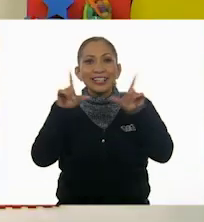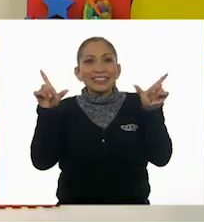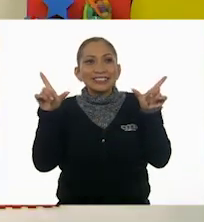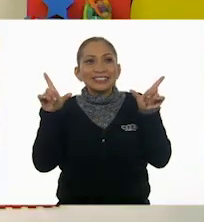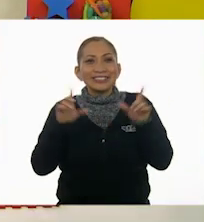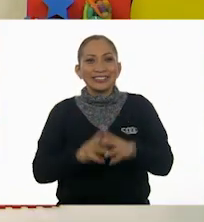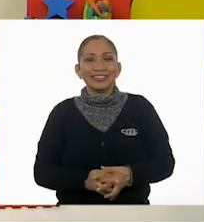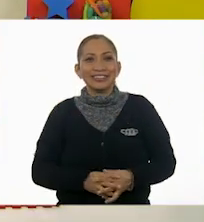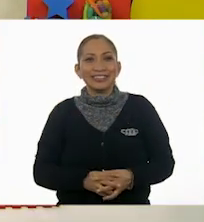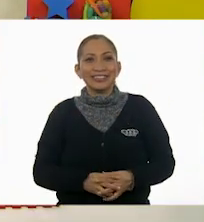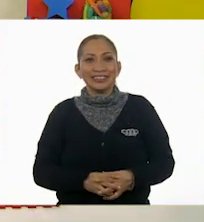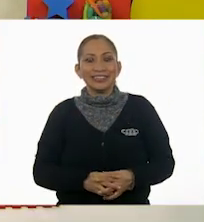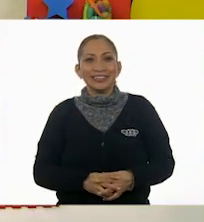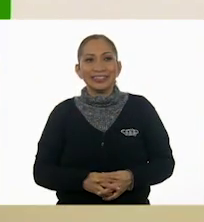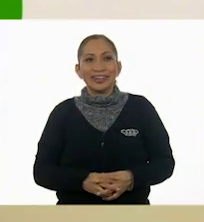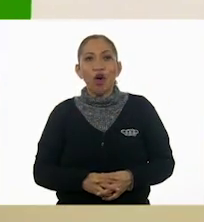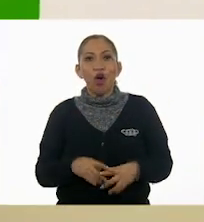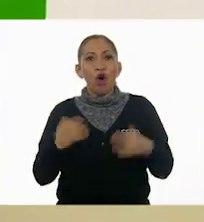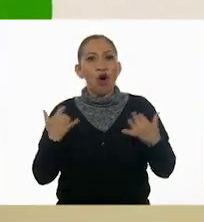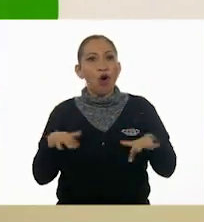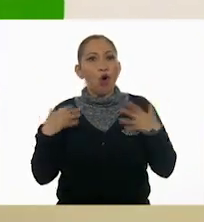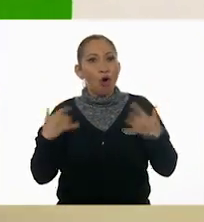¡Listo! ¡Oh!